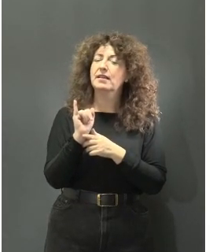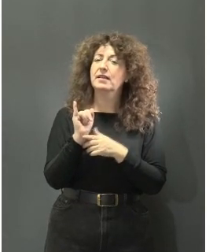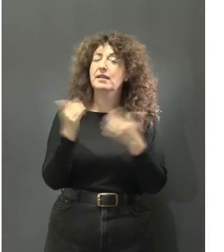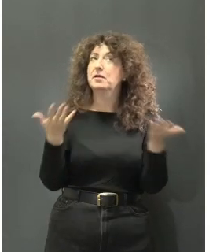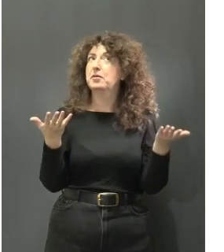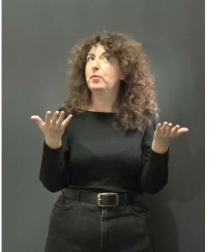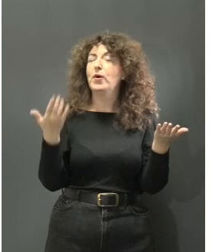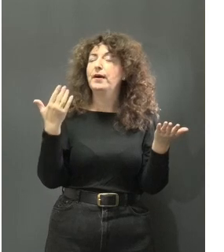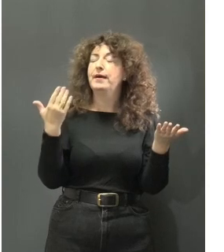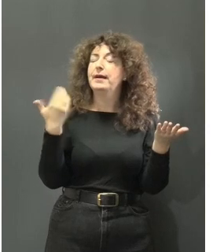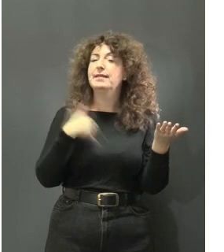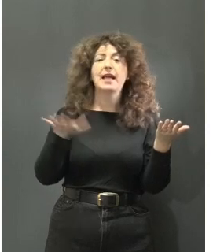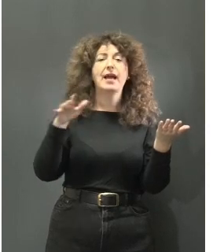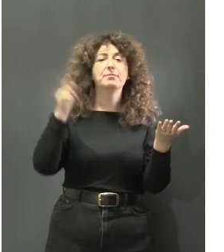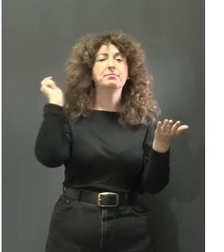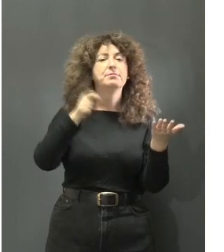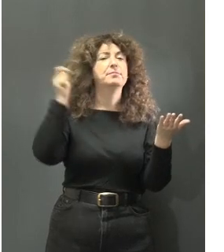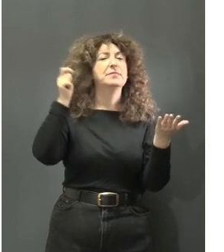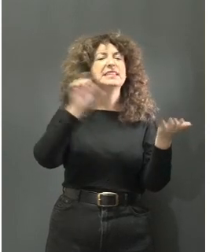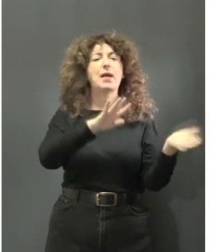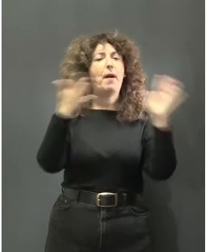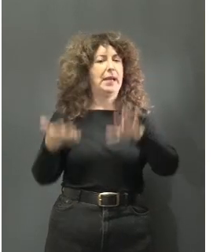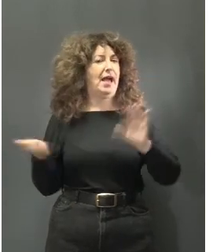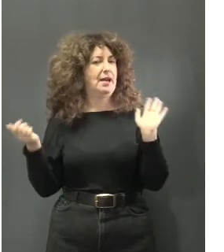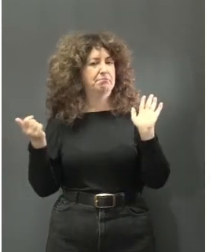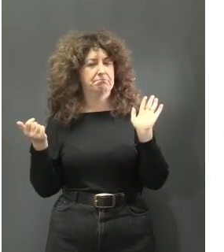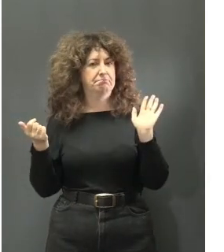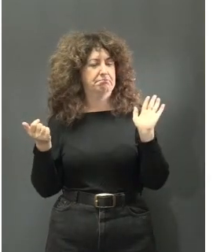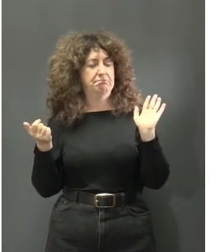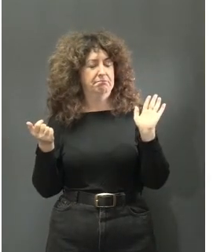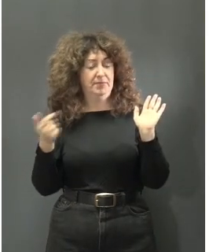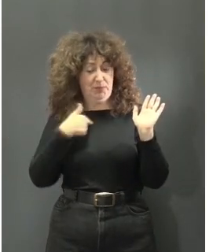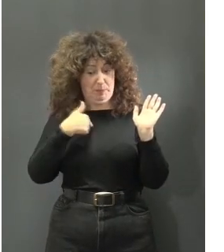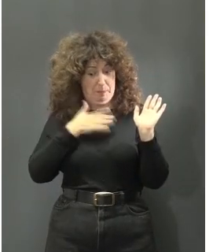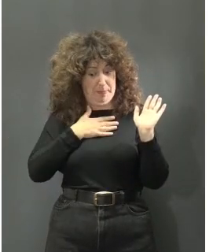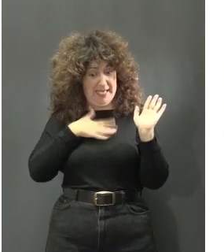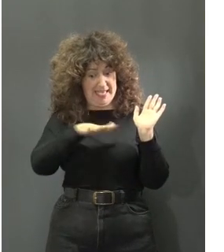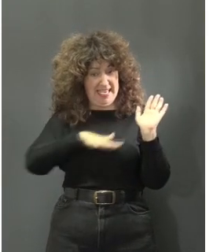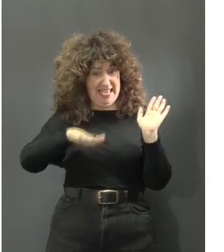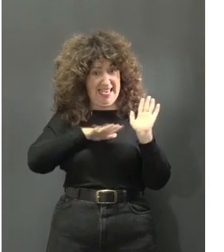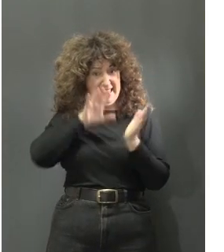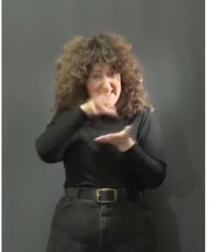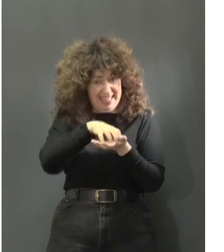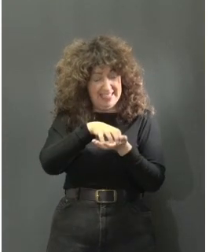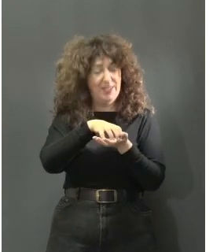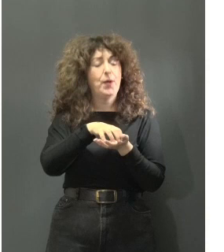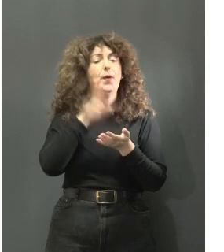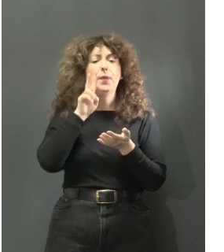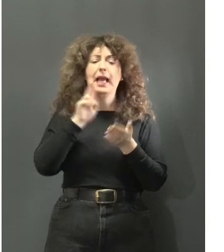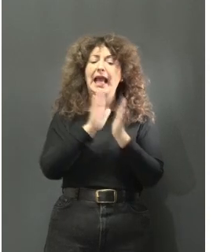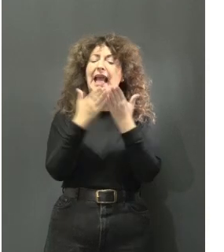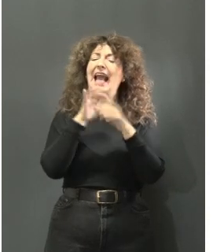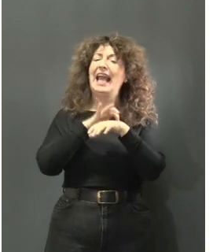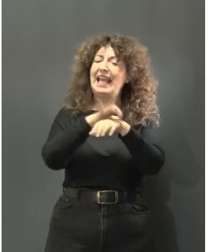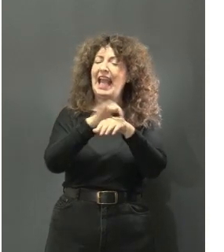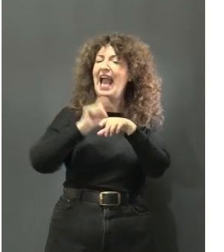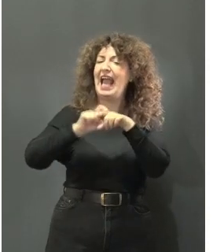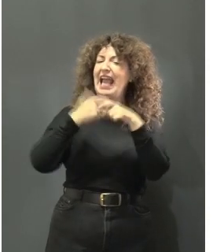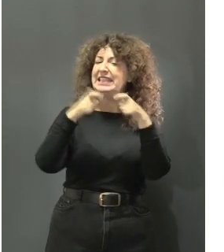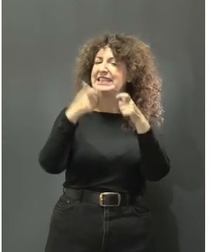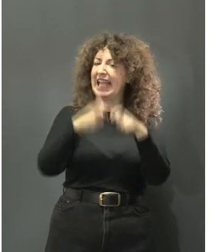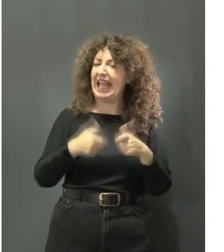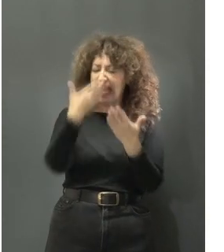de golpe lo vamos a aplicar. Yo lo que he visto en mi centro es que tenemos una guía de estilo y esa